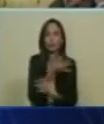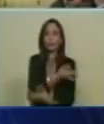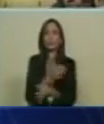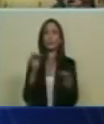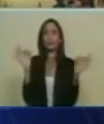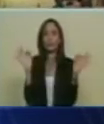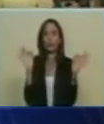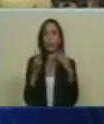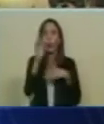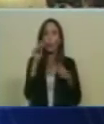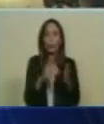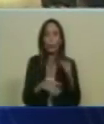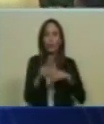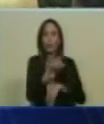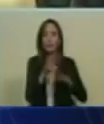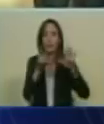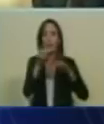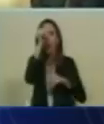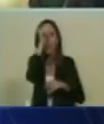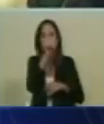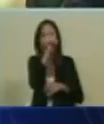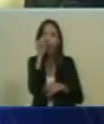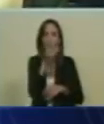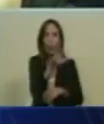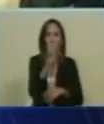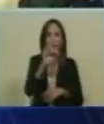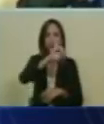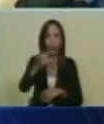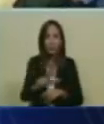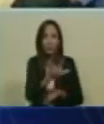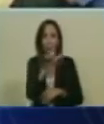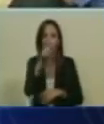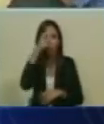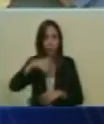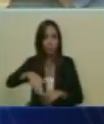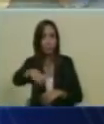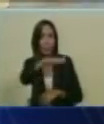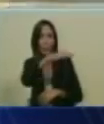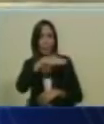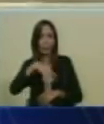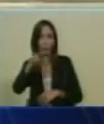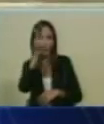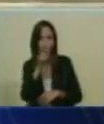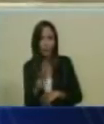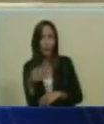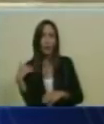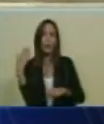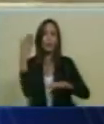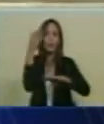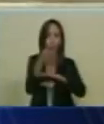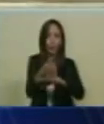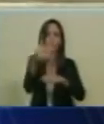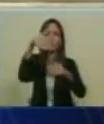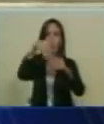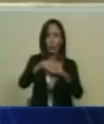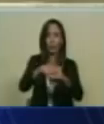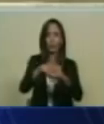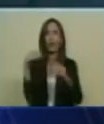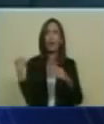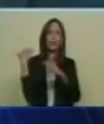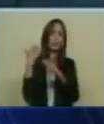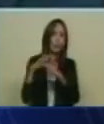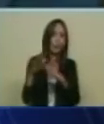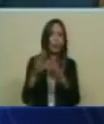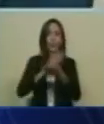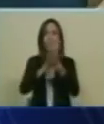este 2017, aquel domingo 30 de julio, en que el pueblo venezolano salió a retar la